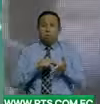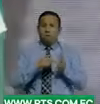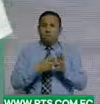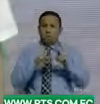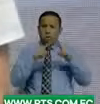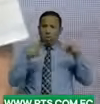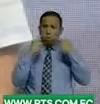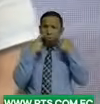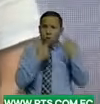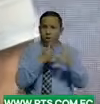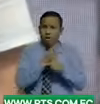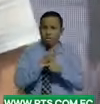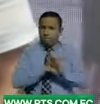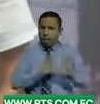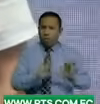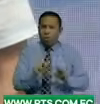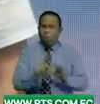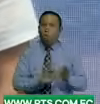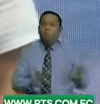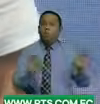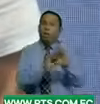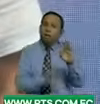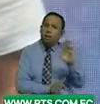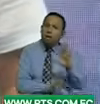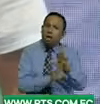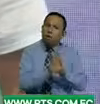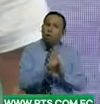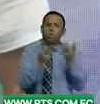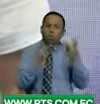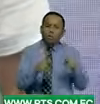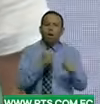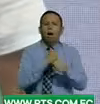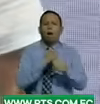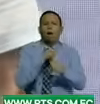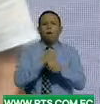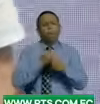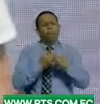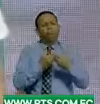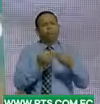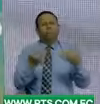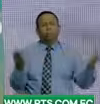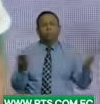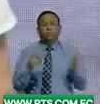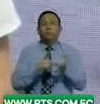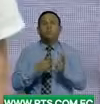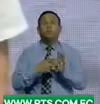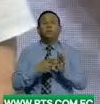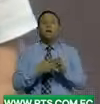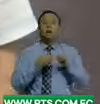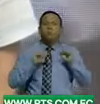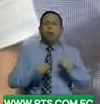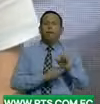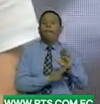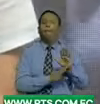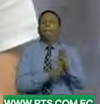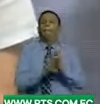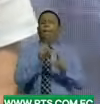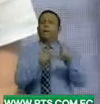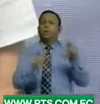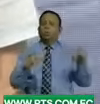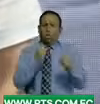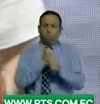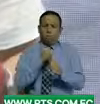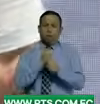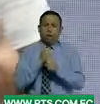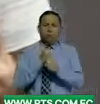es desarrollo y una fuente generadora de empleo. Eso es lo que da sostenibilidad a los seres humanos.